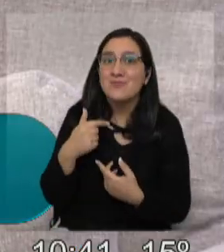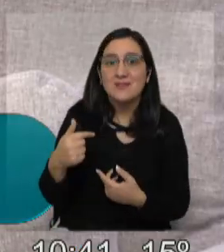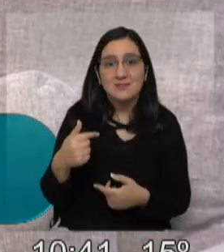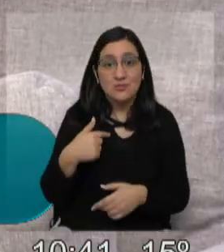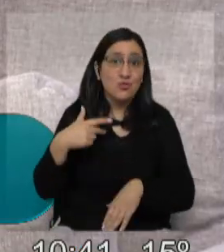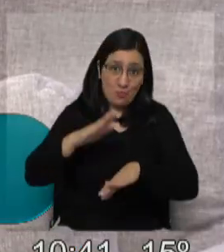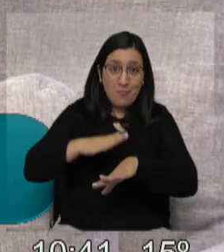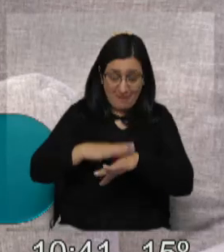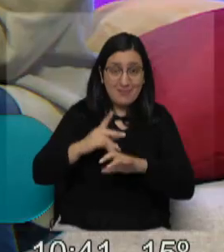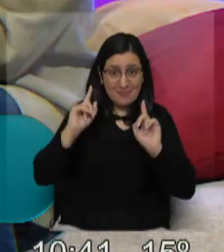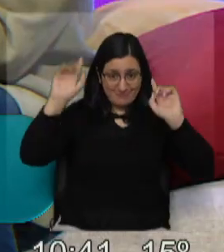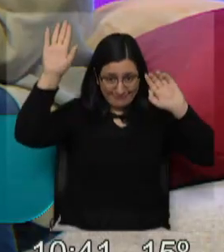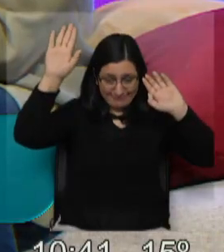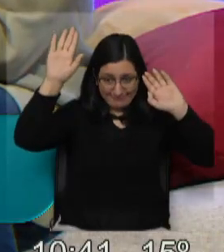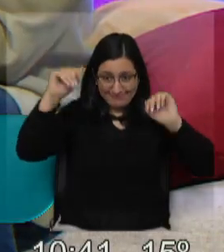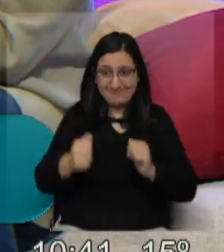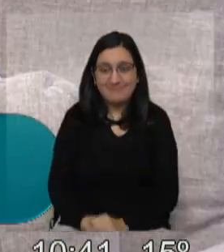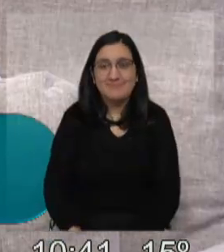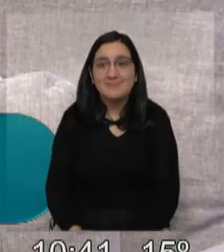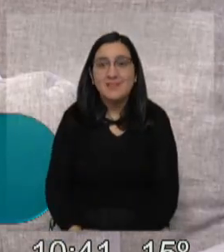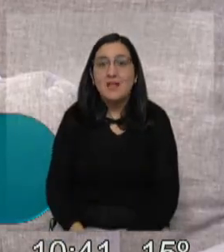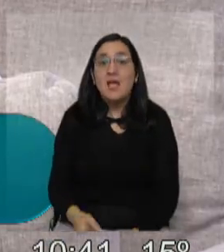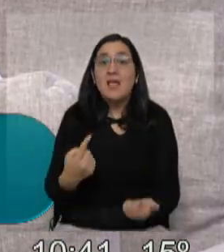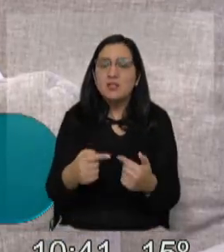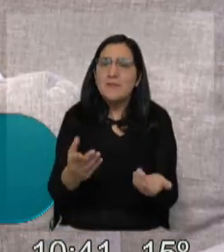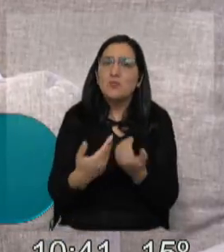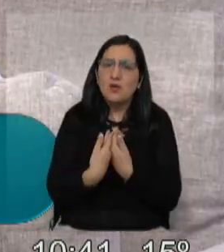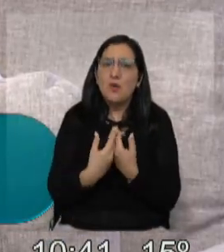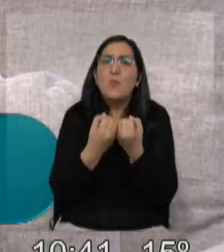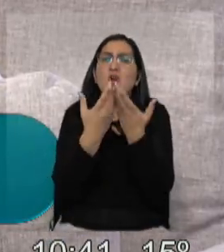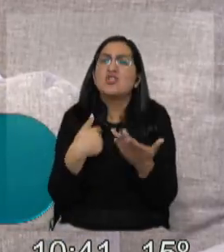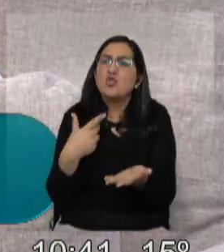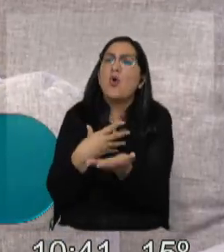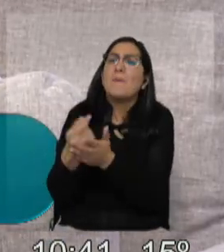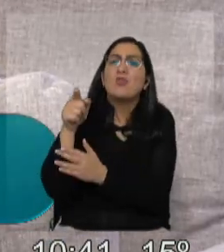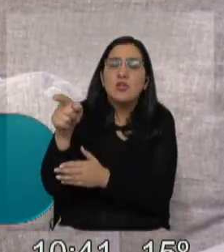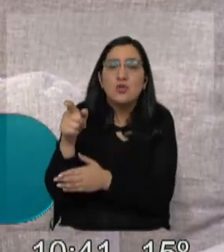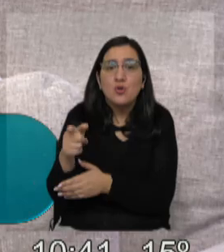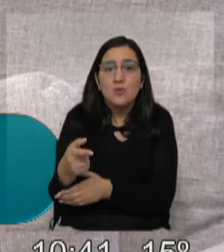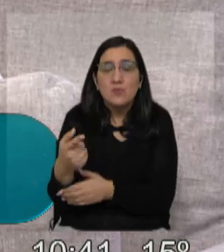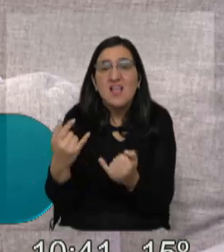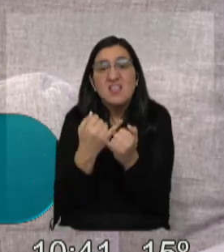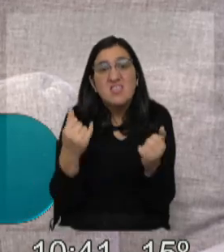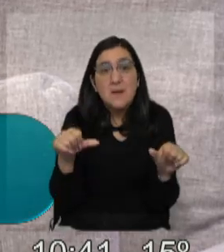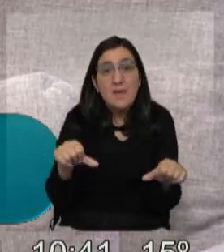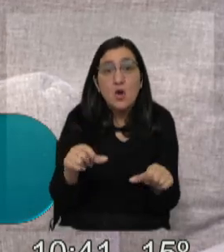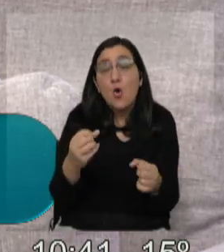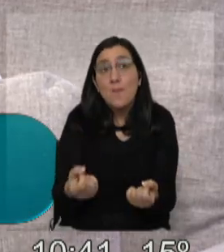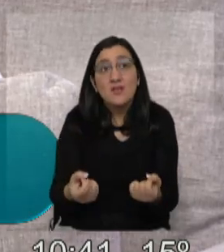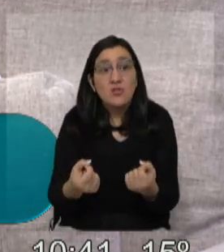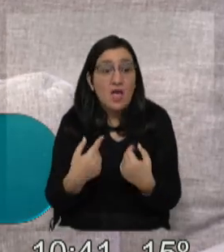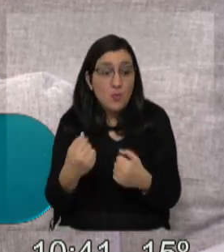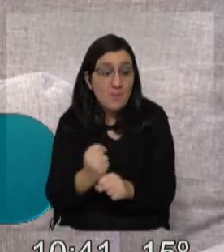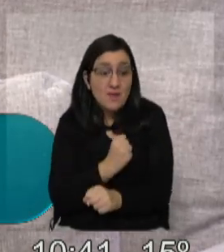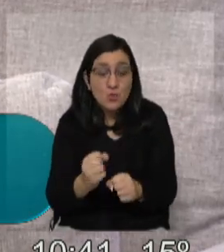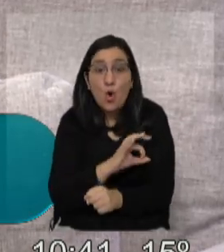culpable. Sí, sí. Entonces, hacernos esa pregunta. ¿Por qué estoy comprando? ¿Porque tengo un mal día? ¿Porque me quiero dar un premio? ¿Porque